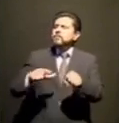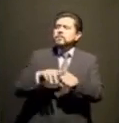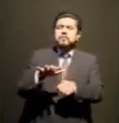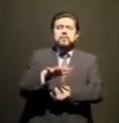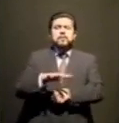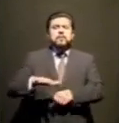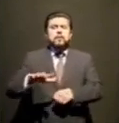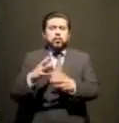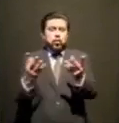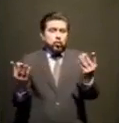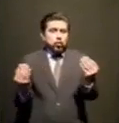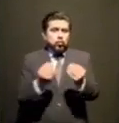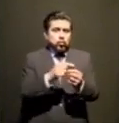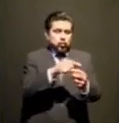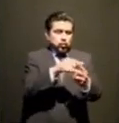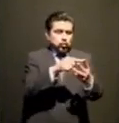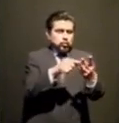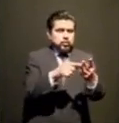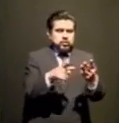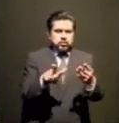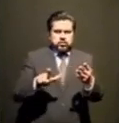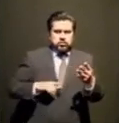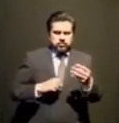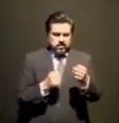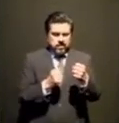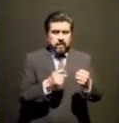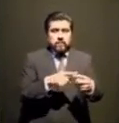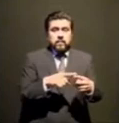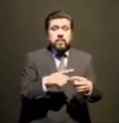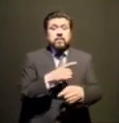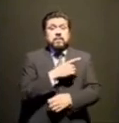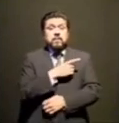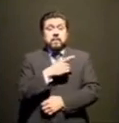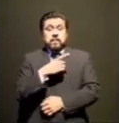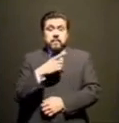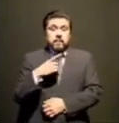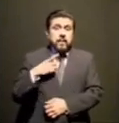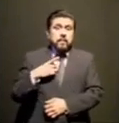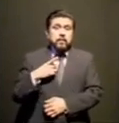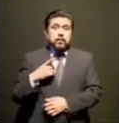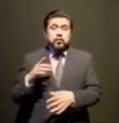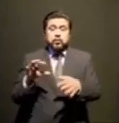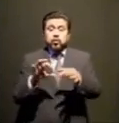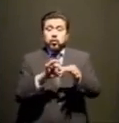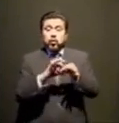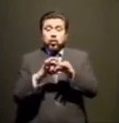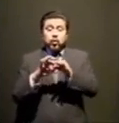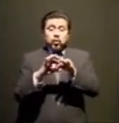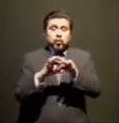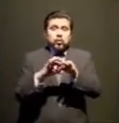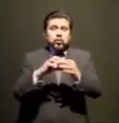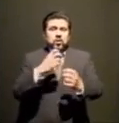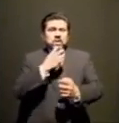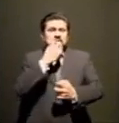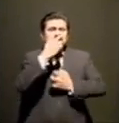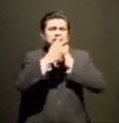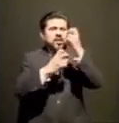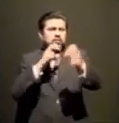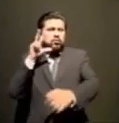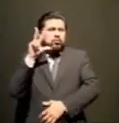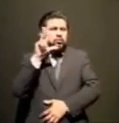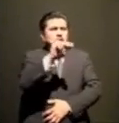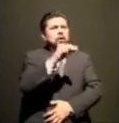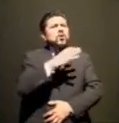con los tres poderes y órdenes de gobierno, debemos pronunciar uno rotundo, radical y contundente a